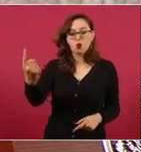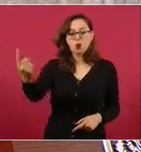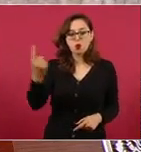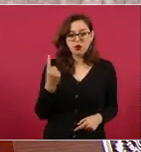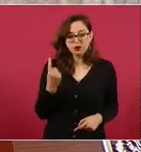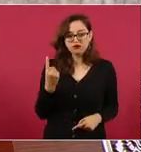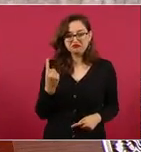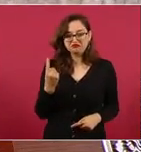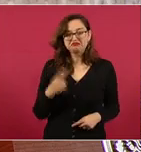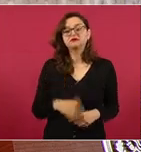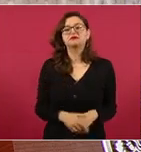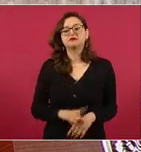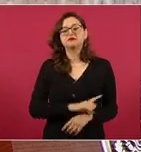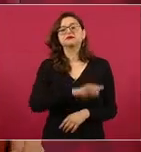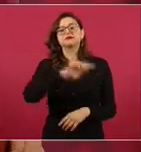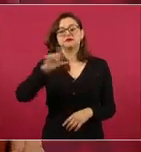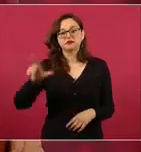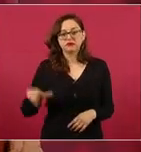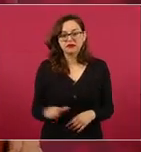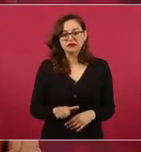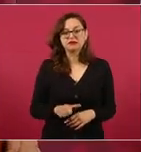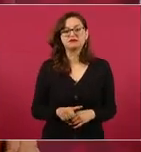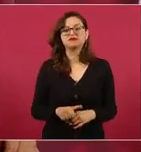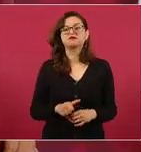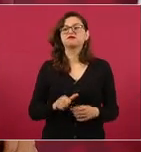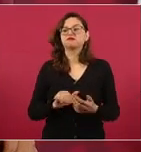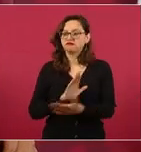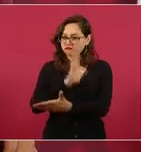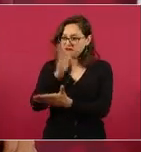Volví a ir, el mismo.